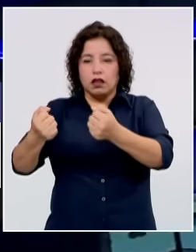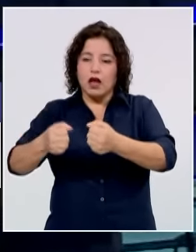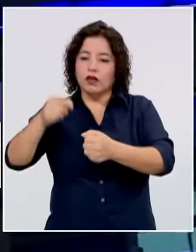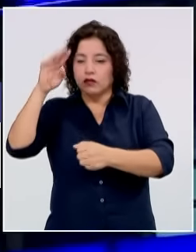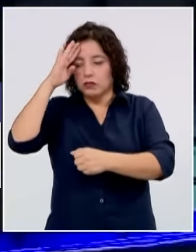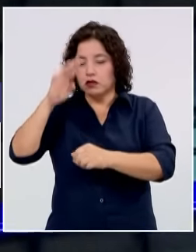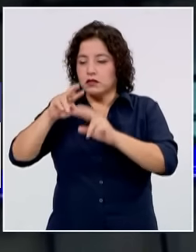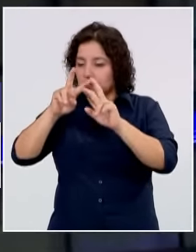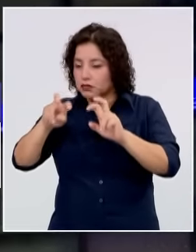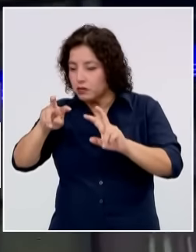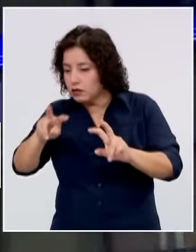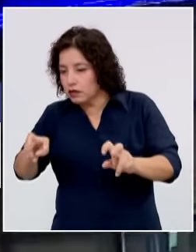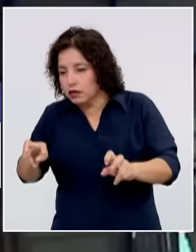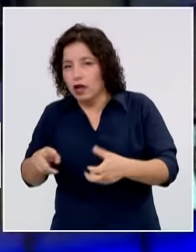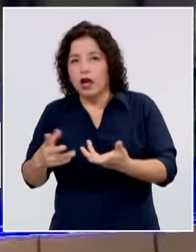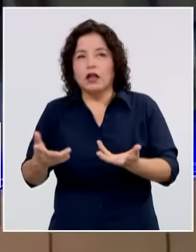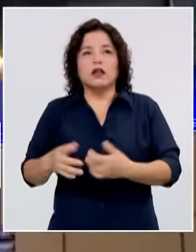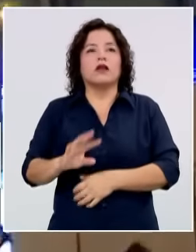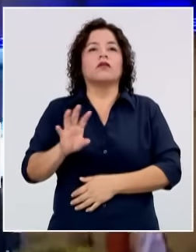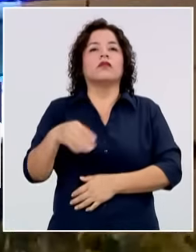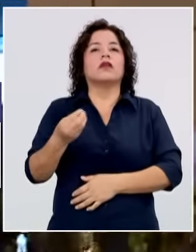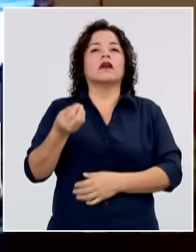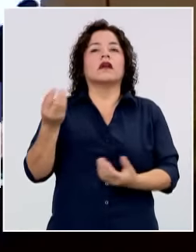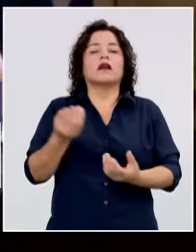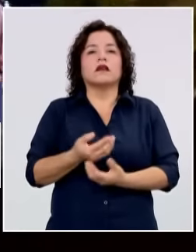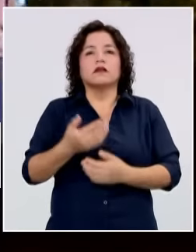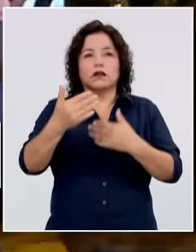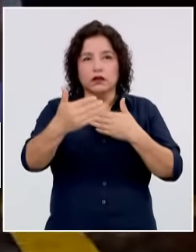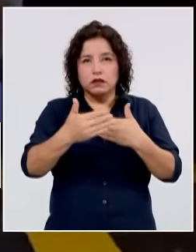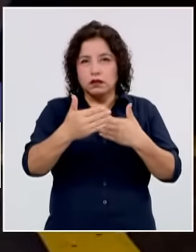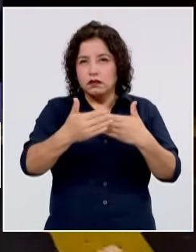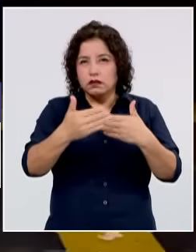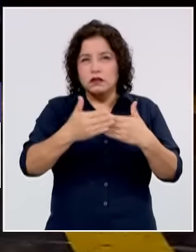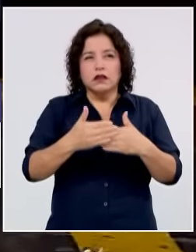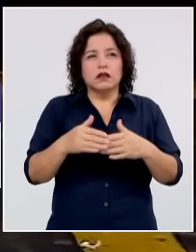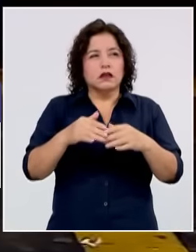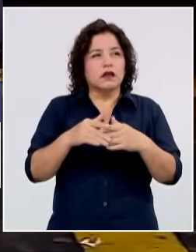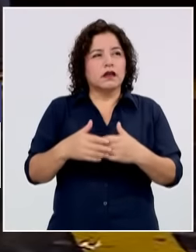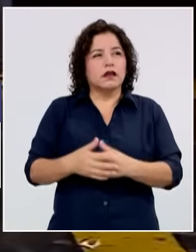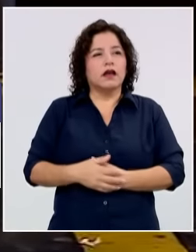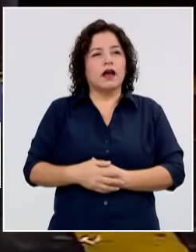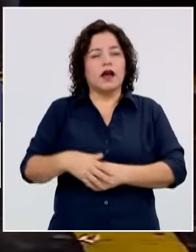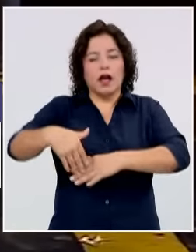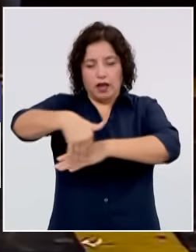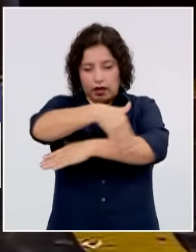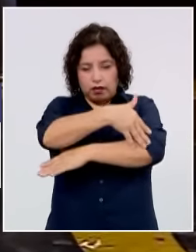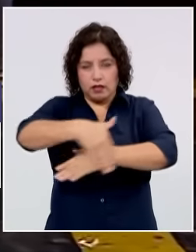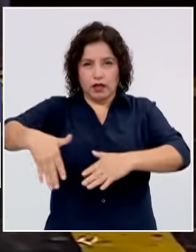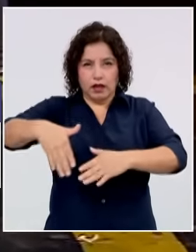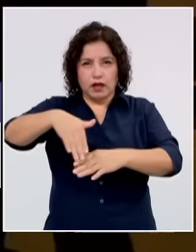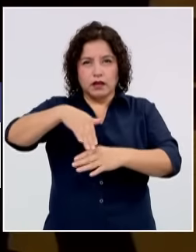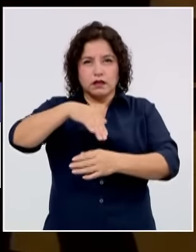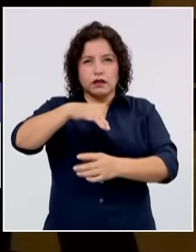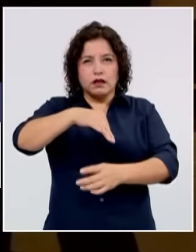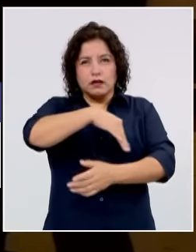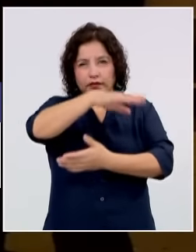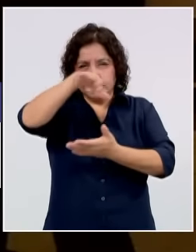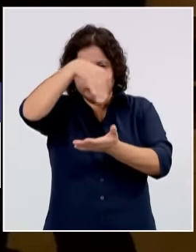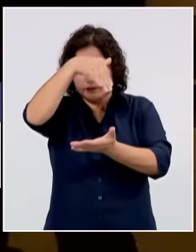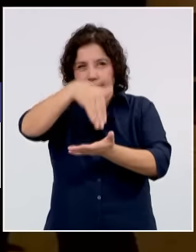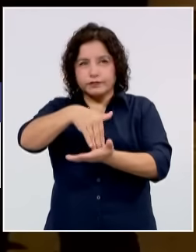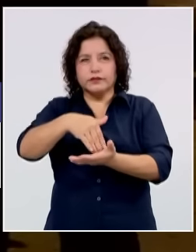diligencias que corresponden porque esto ha sido muy cerca en realidad a una eh Avenida principal va a ser